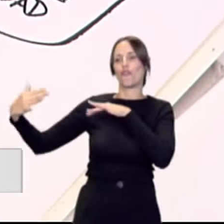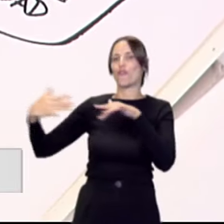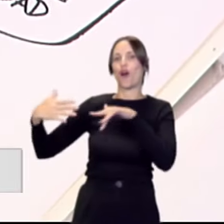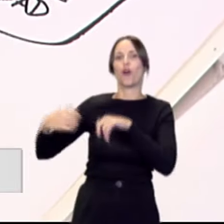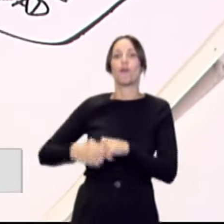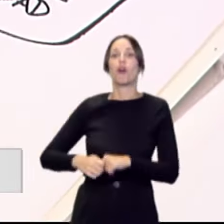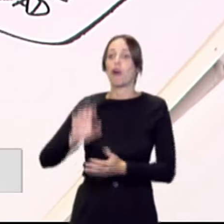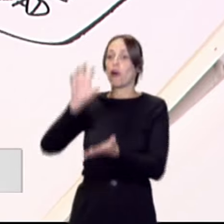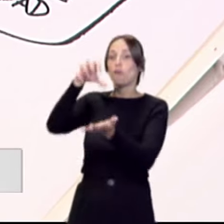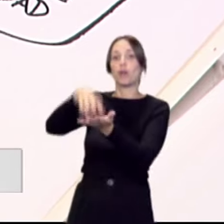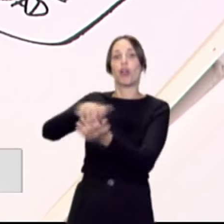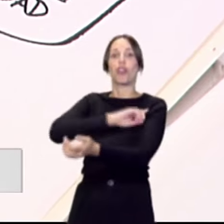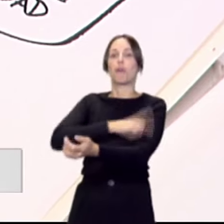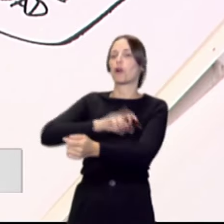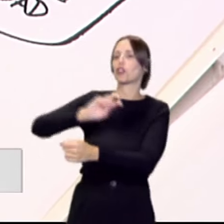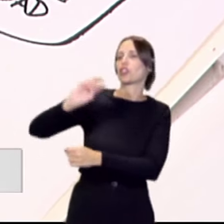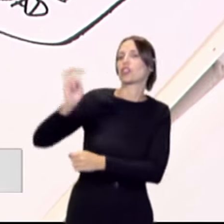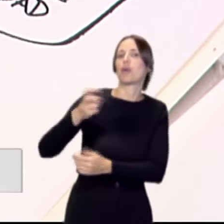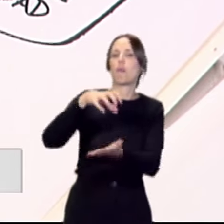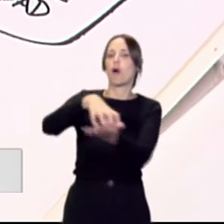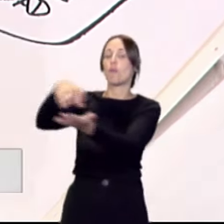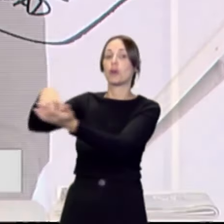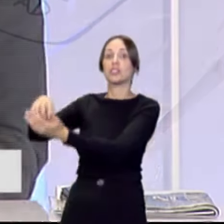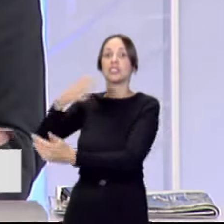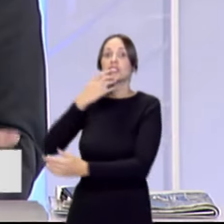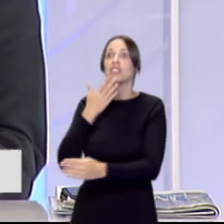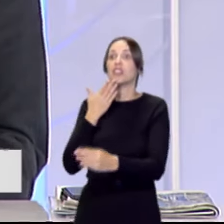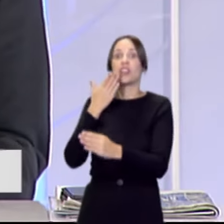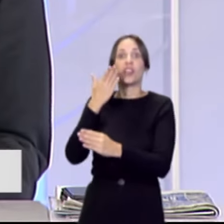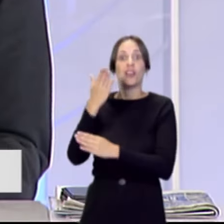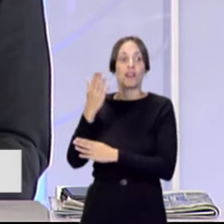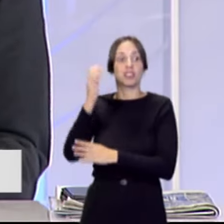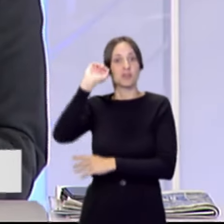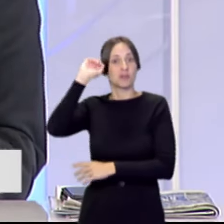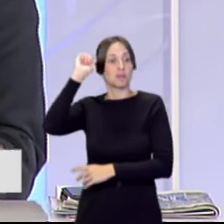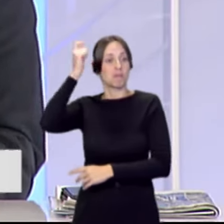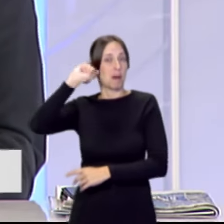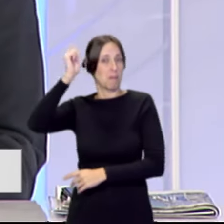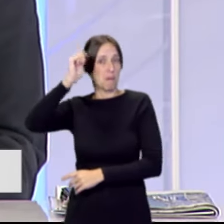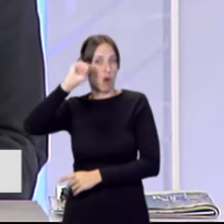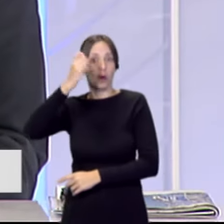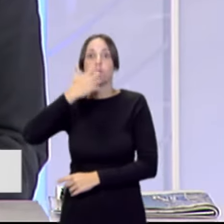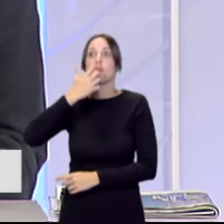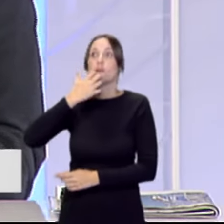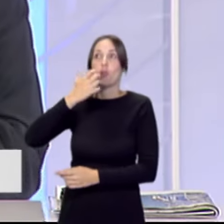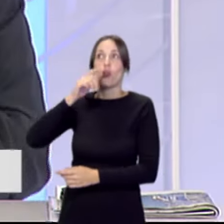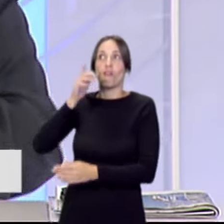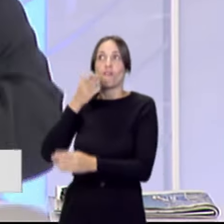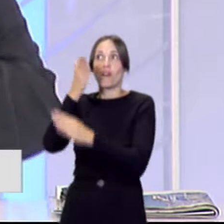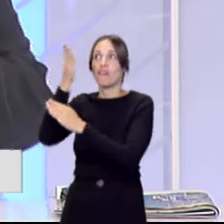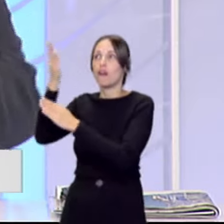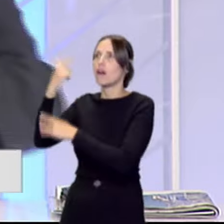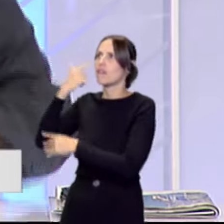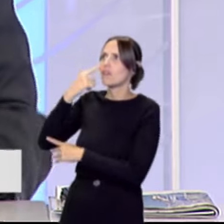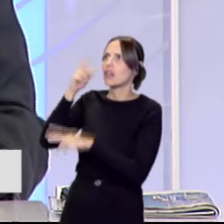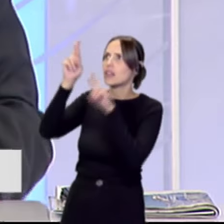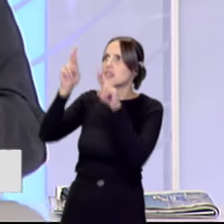por Pamplona, en cada manzana de la ciudad hay una residencia de ancianos. Sin embargo, aquí lo que vemos en cada esquina